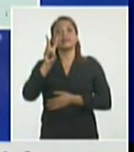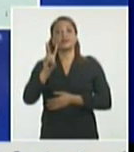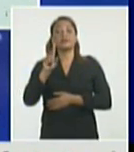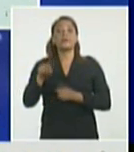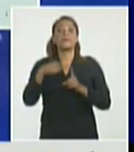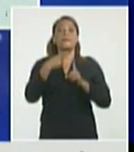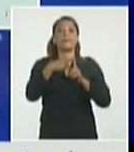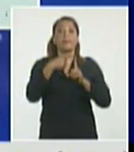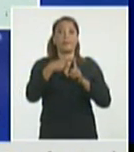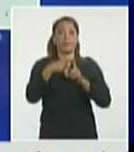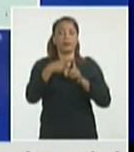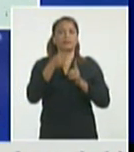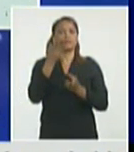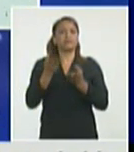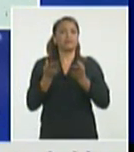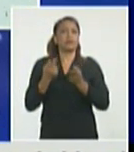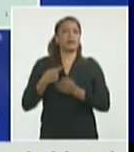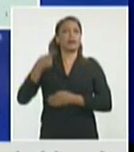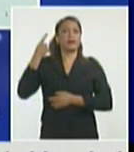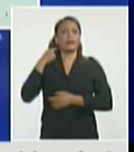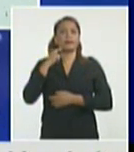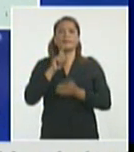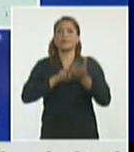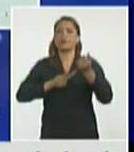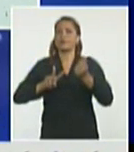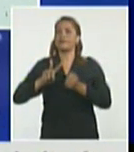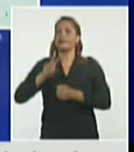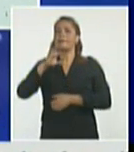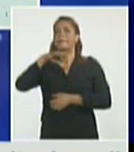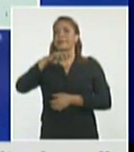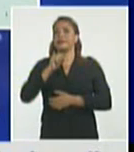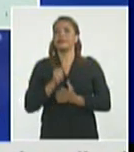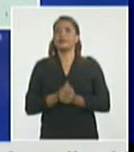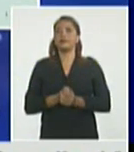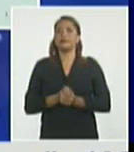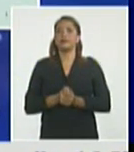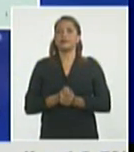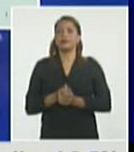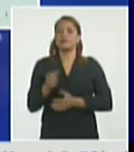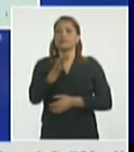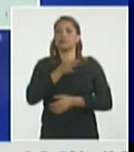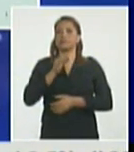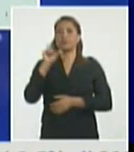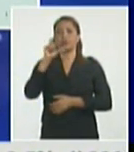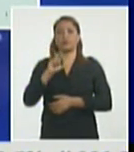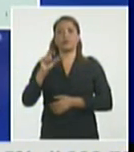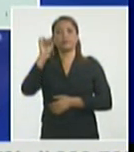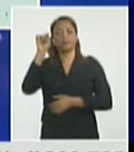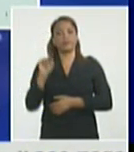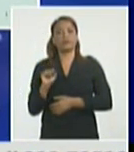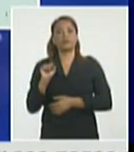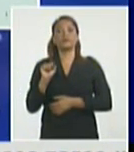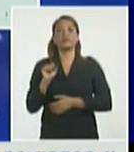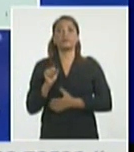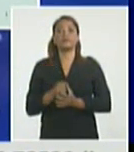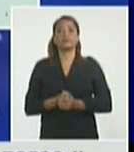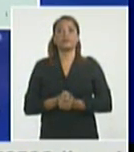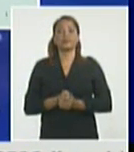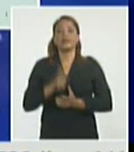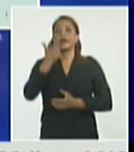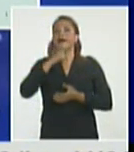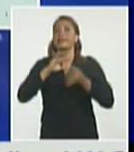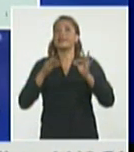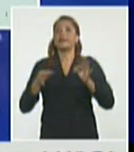ayer, de las provincias de Pinar del Río, del municipio Consolación del Sur, de Artemisa,